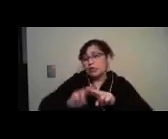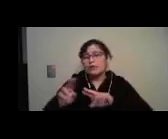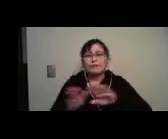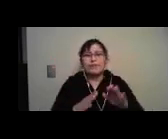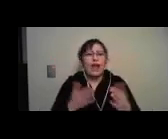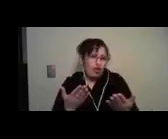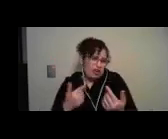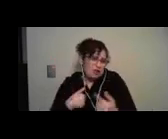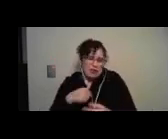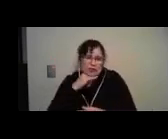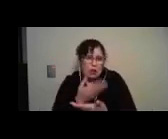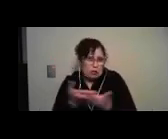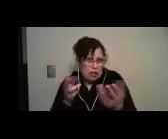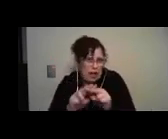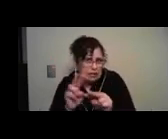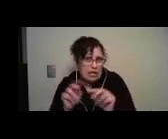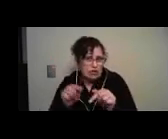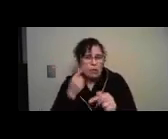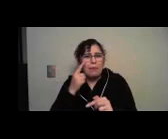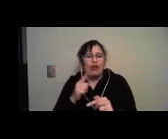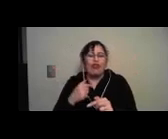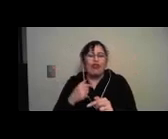pero quienes tenemos